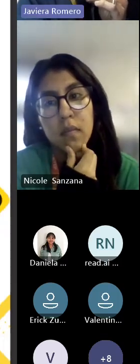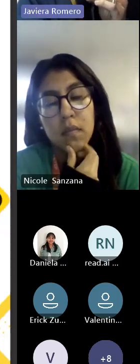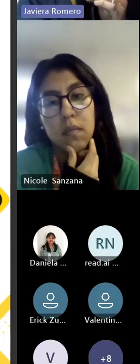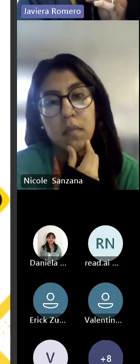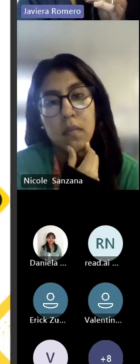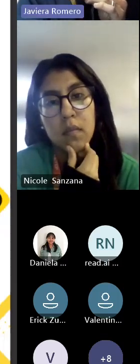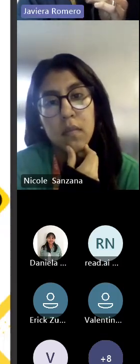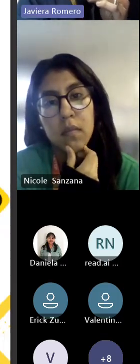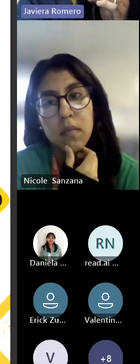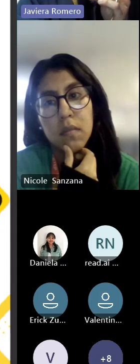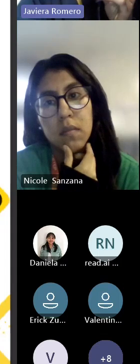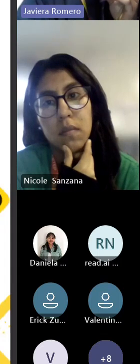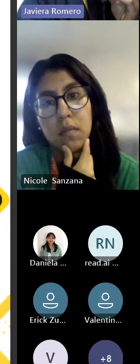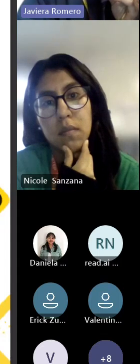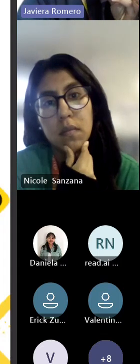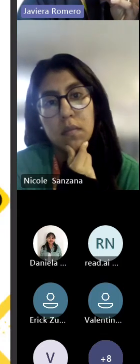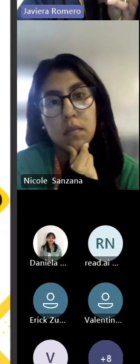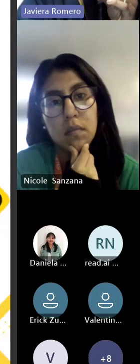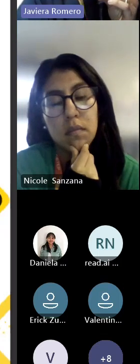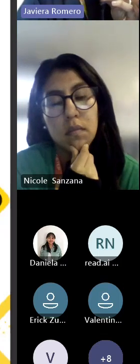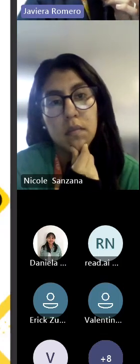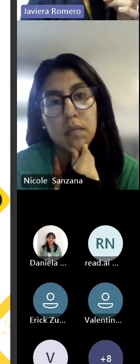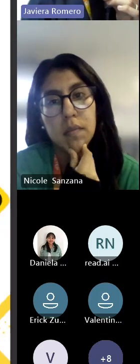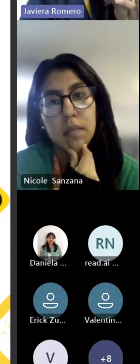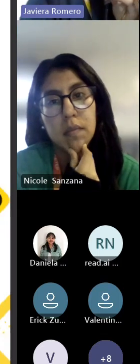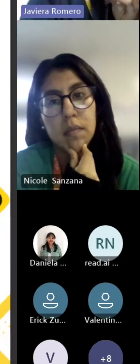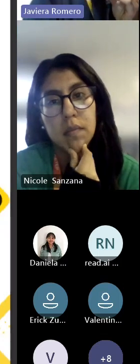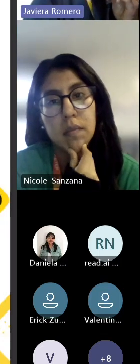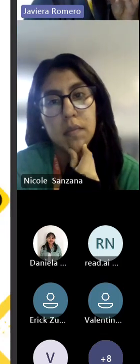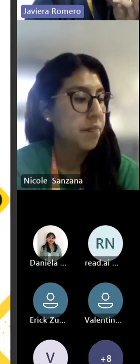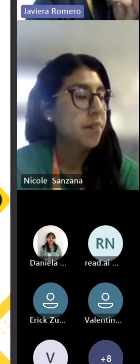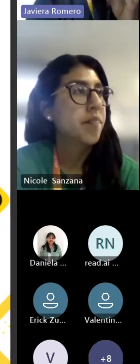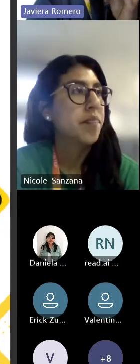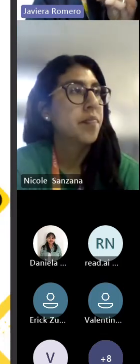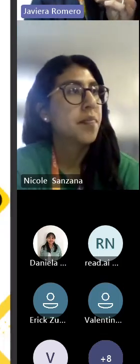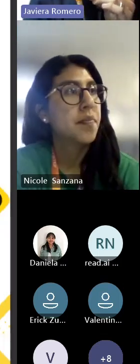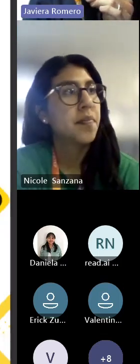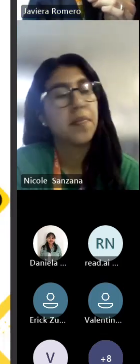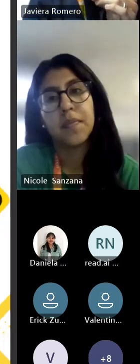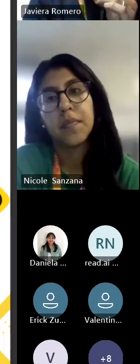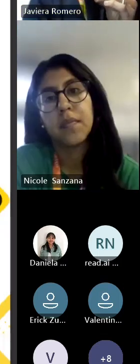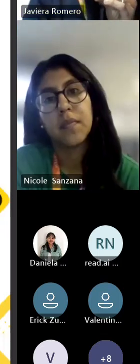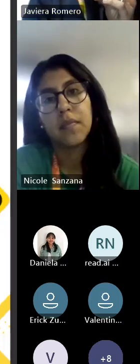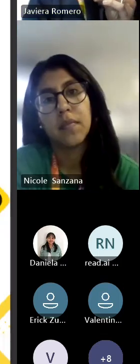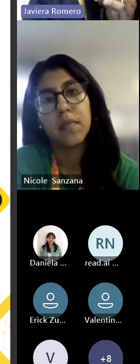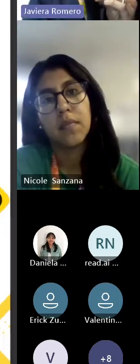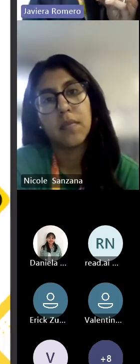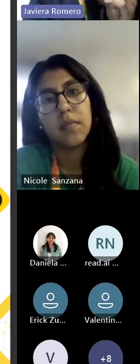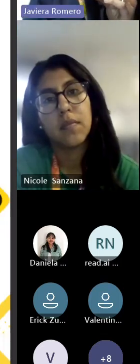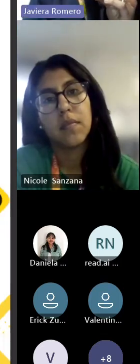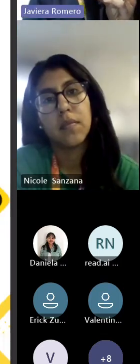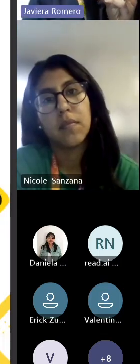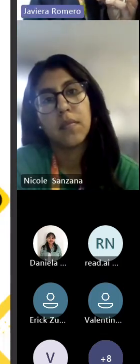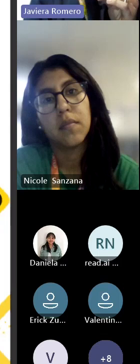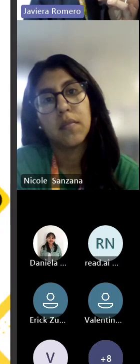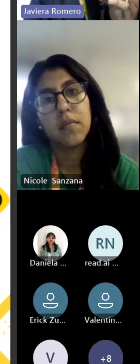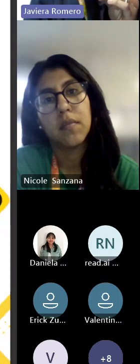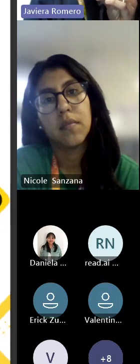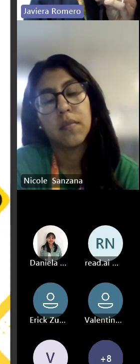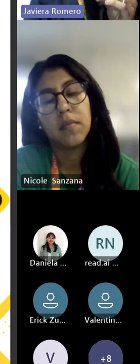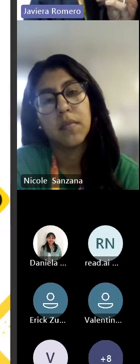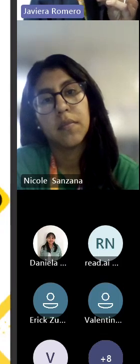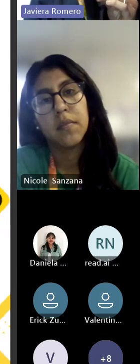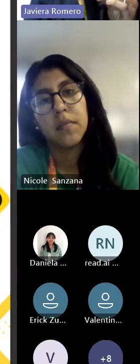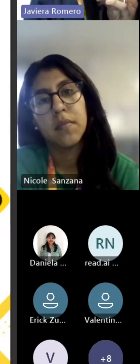en su conducta, pudiendo mostrarse inestable emocionalmente, muy inquieto, nervioso. El deterioro de la